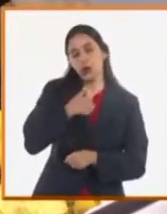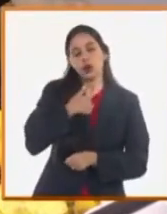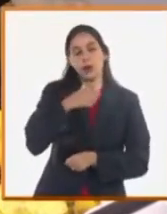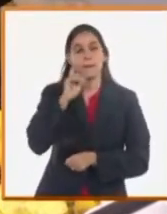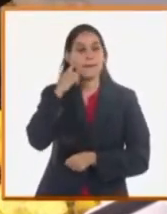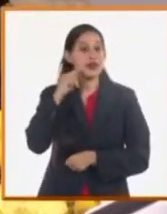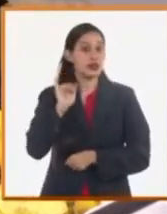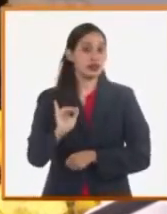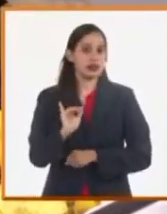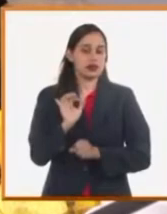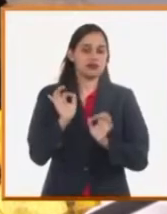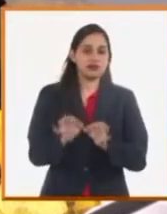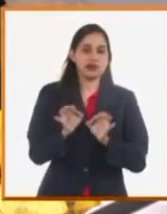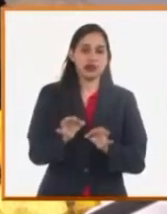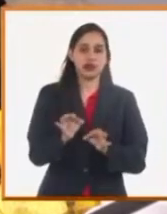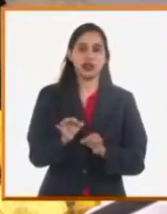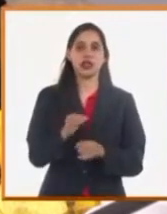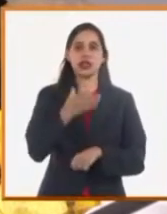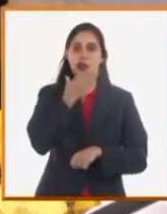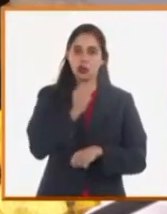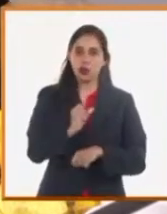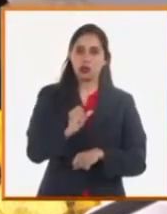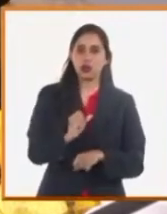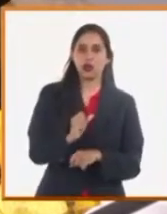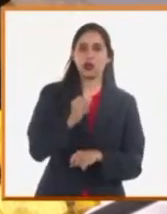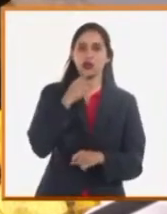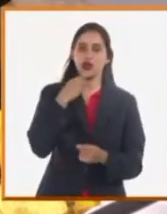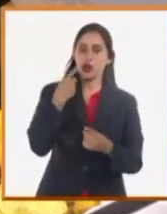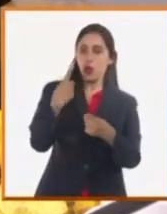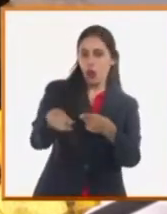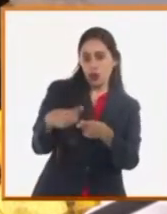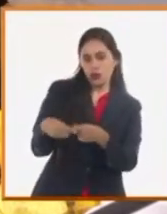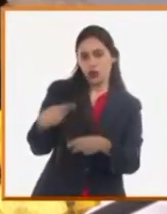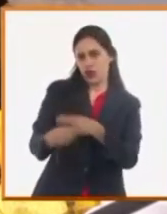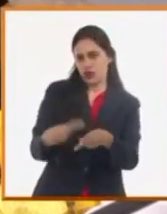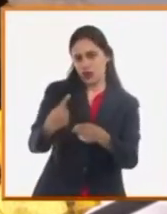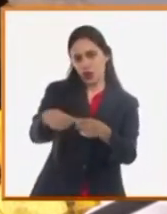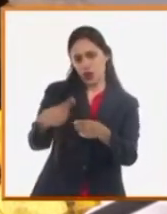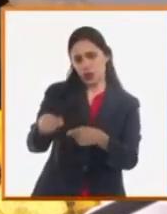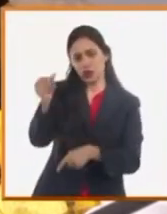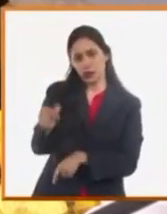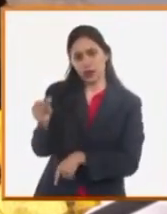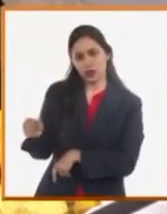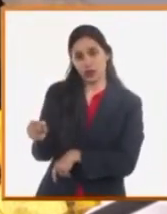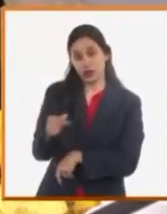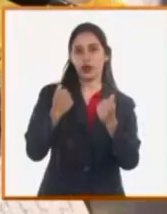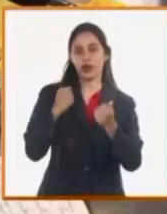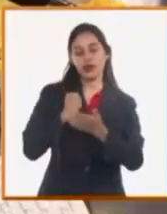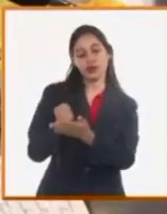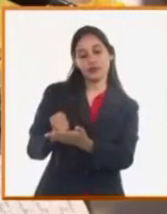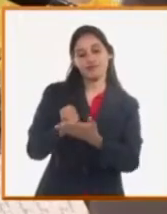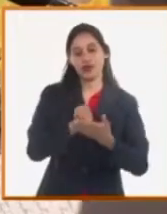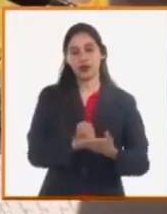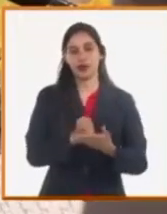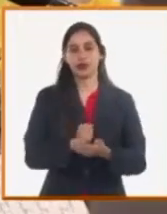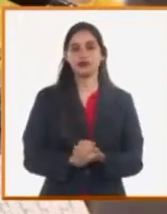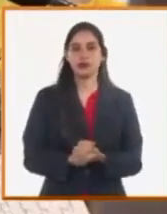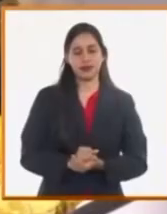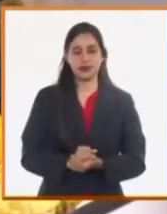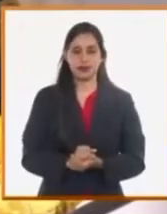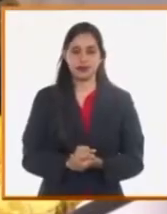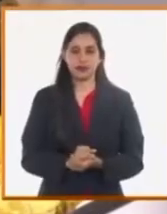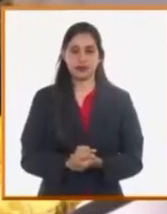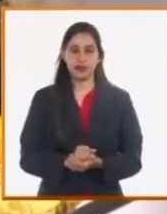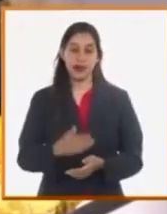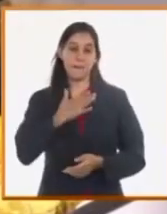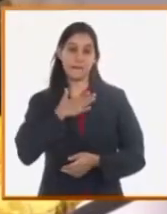en satisfacer el bienestar de otros y estar al servicio también de lo más noble de lo más Útil para mí